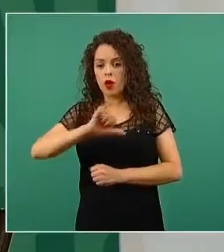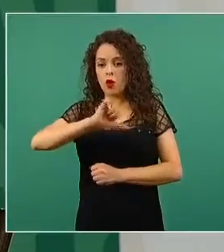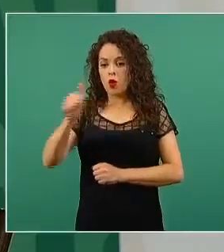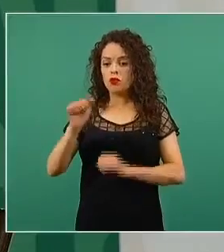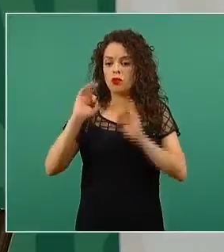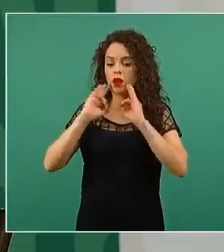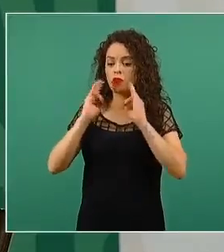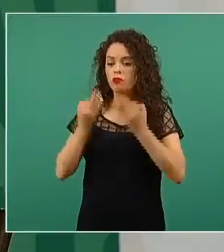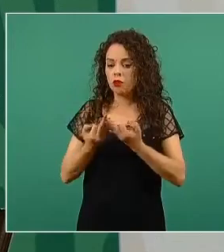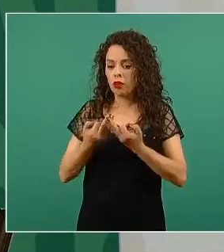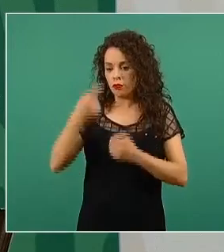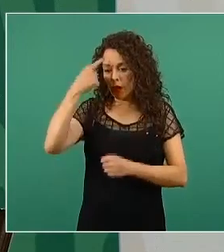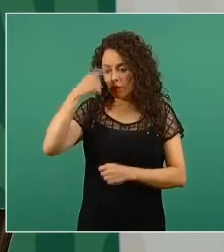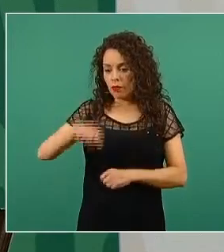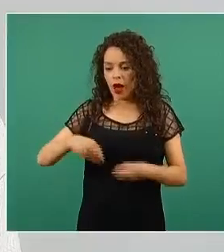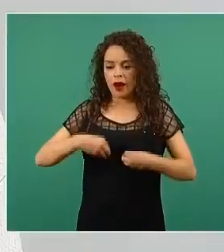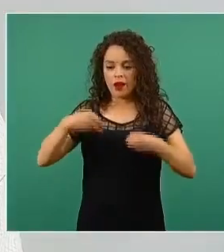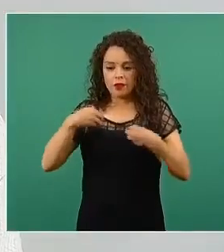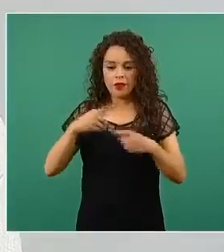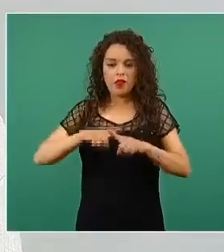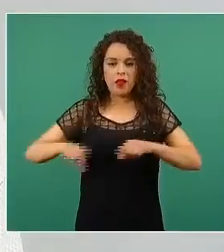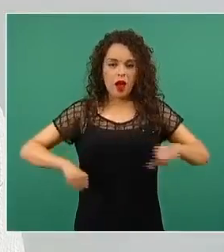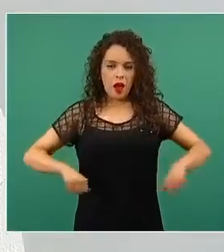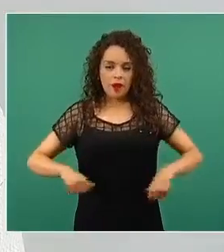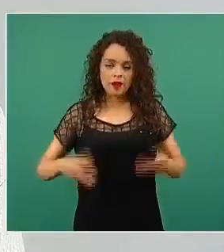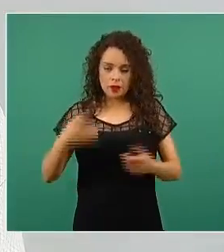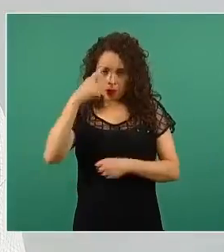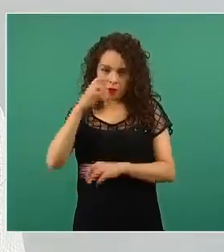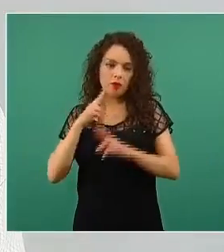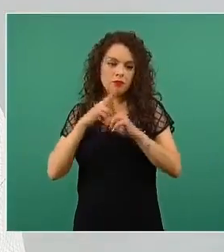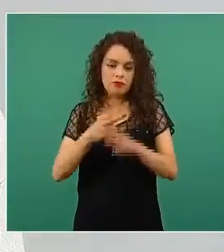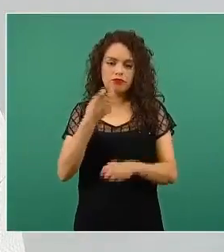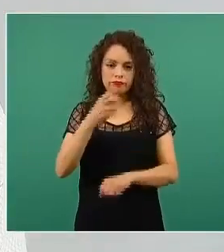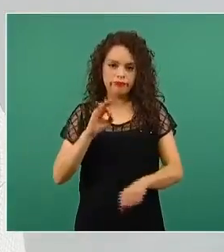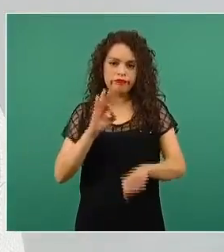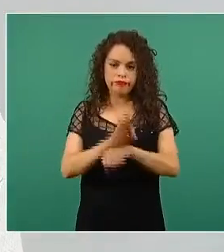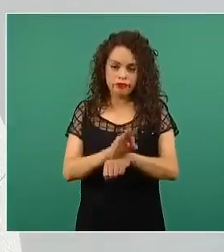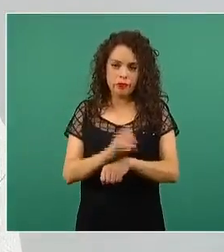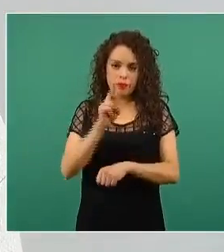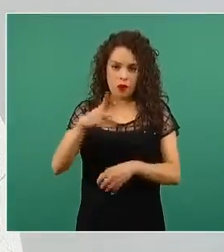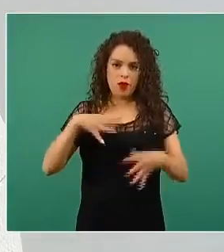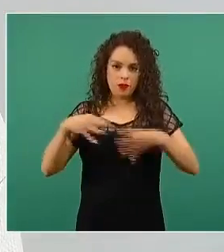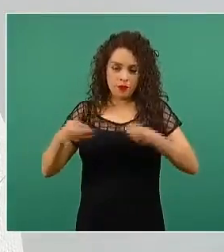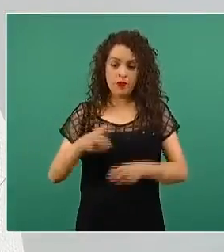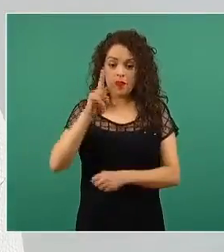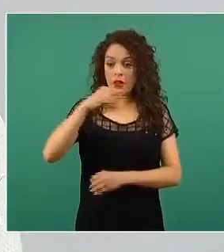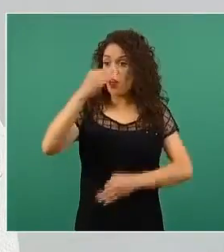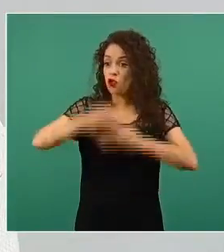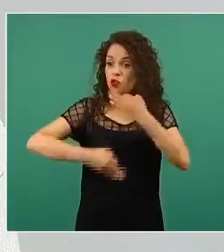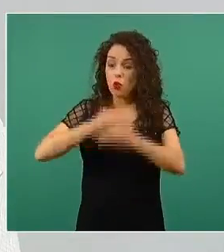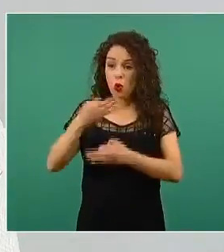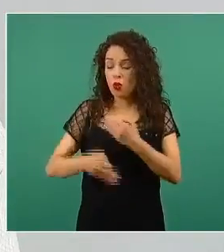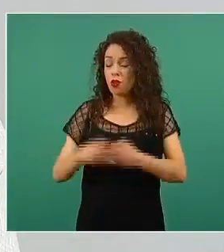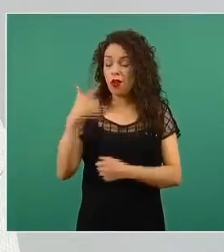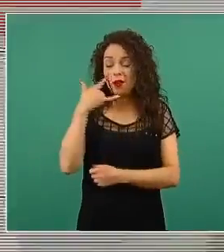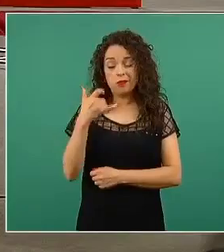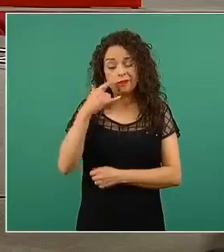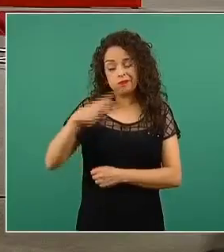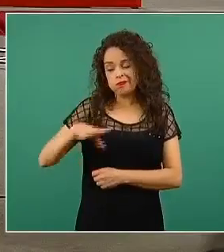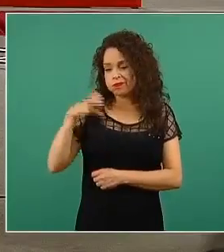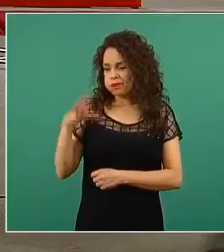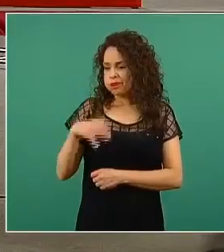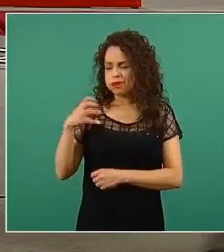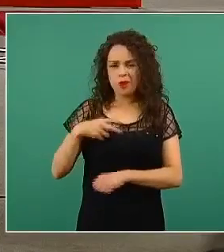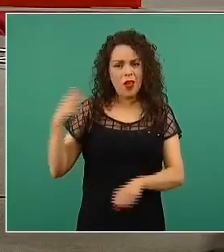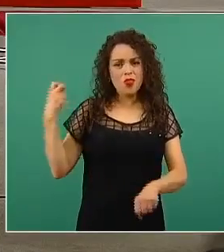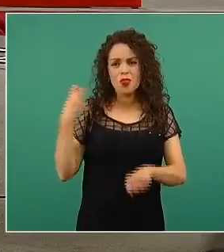¿no? Un reconocimiento a todos ellos, todos tuvieron que escalar sus capacidades, todos tuvieron que poner más de lo que en su momento